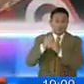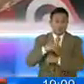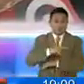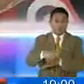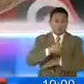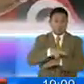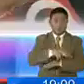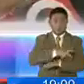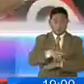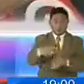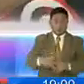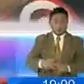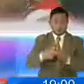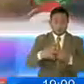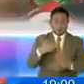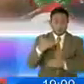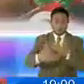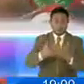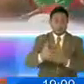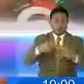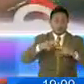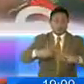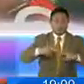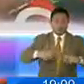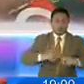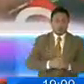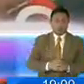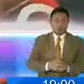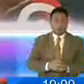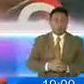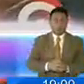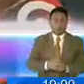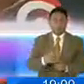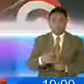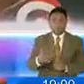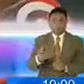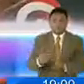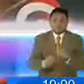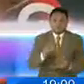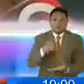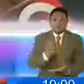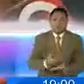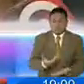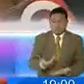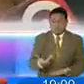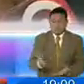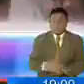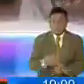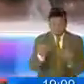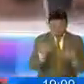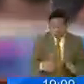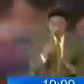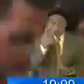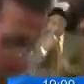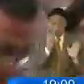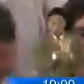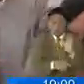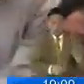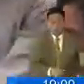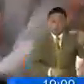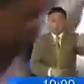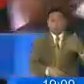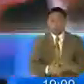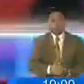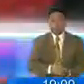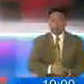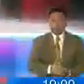fiscal para iniciar este proceso de investigación. Y aquí tiene, ya no tiene justificación, aquí existe una denuncia. Los candidatos coincidieron en que